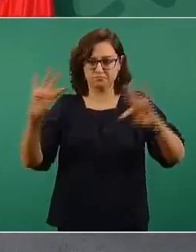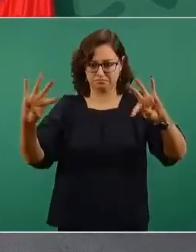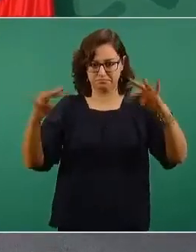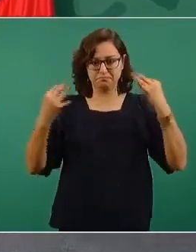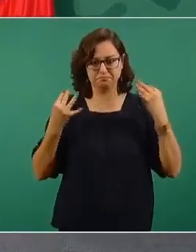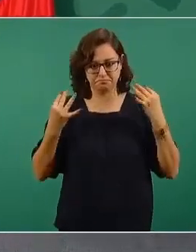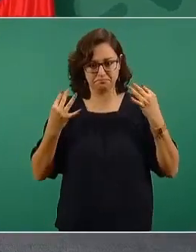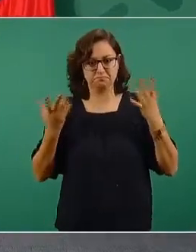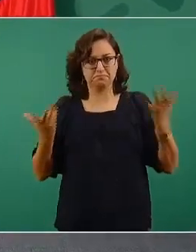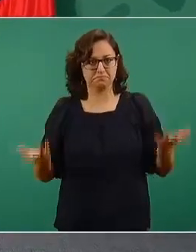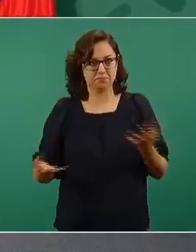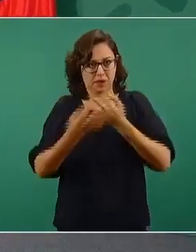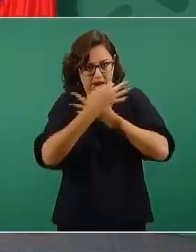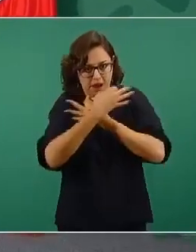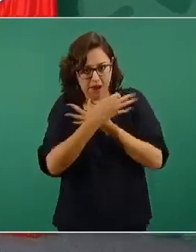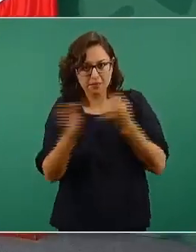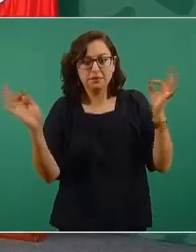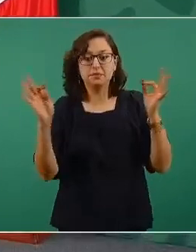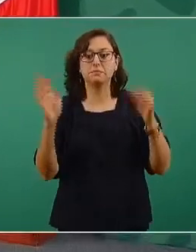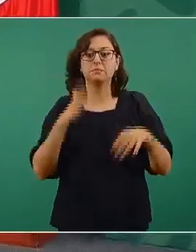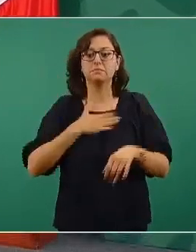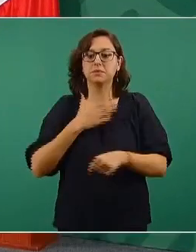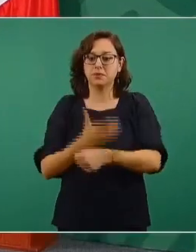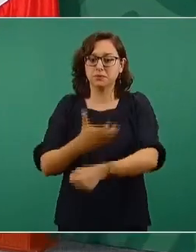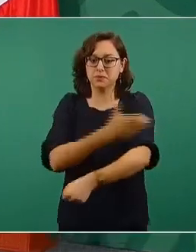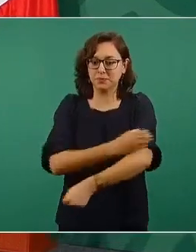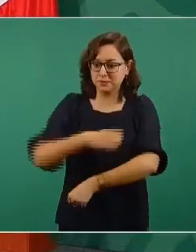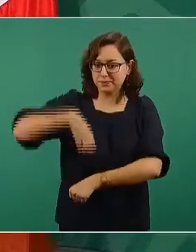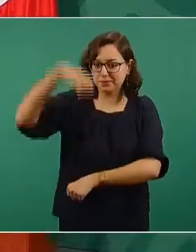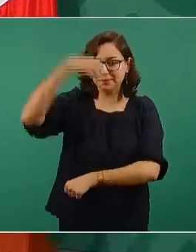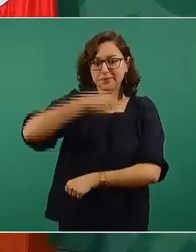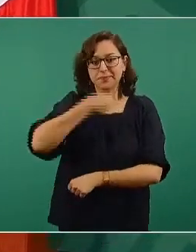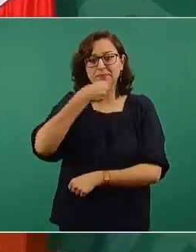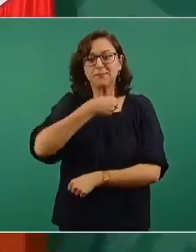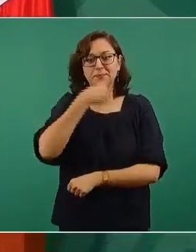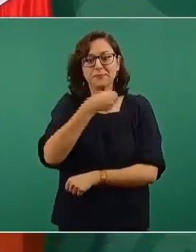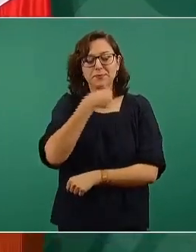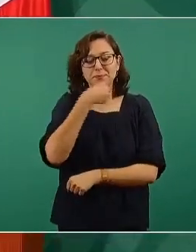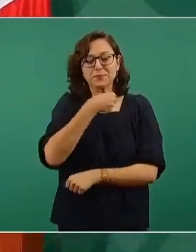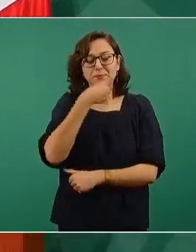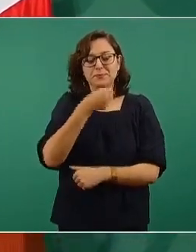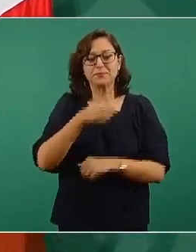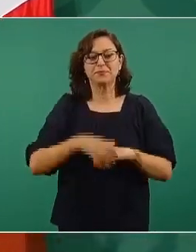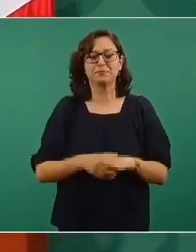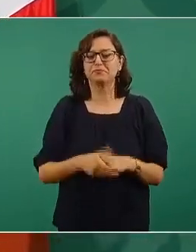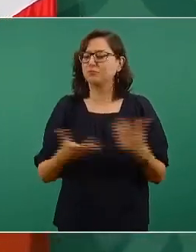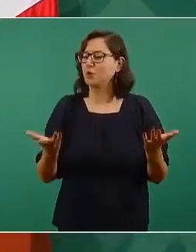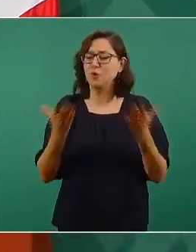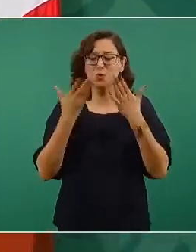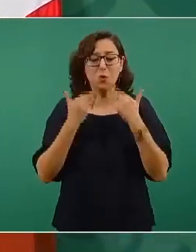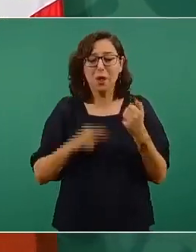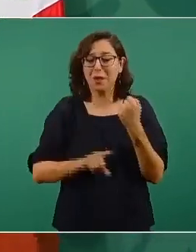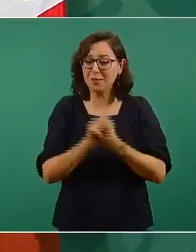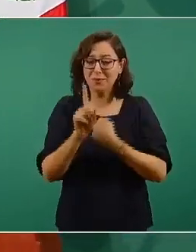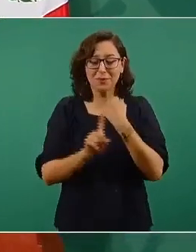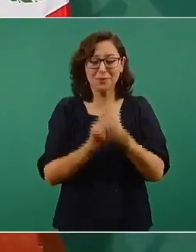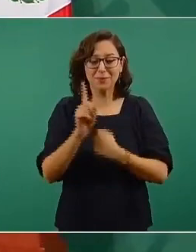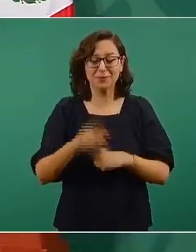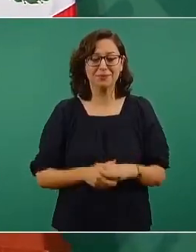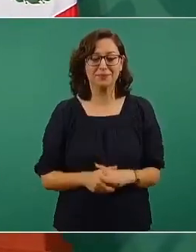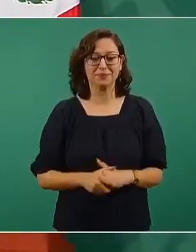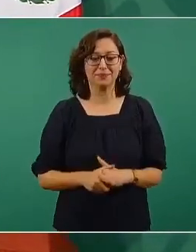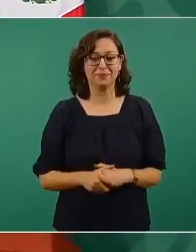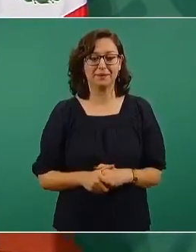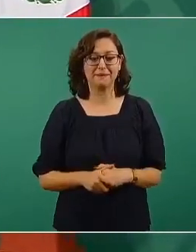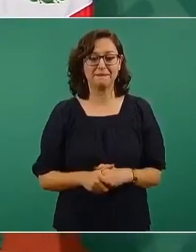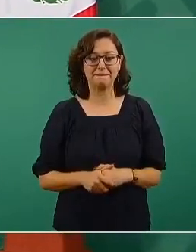para decirle a mis compañeros veteranos de que no hay problema.